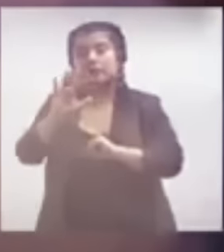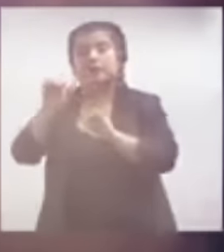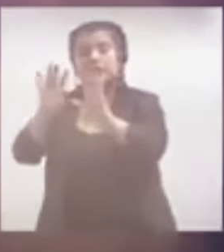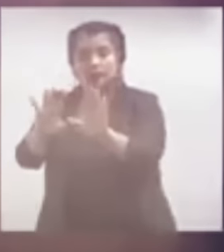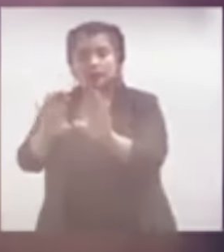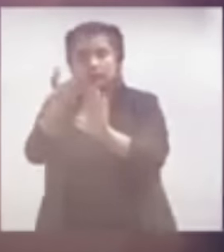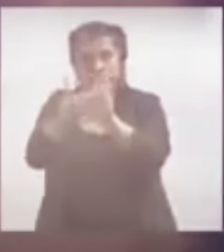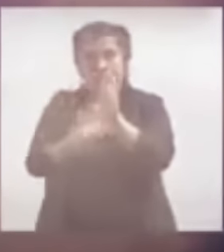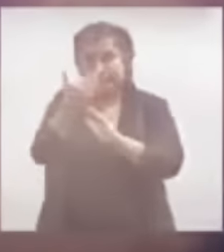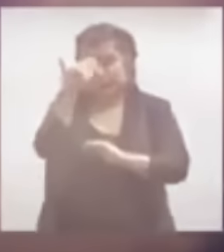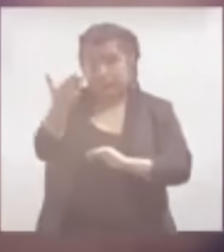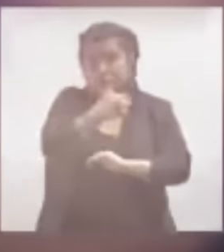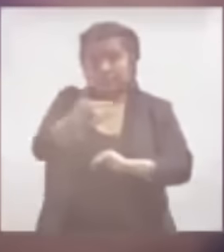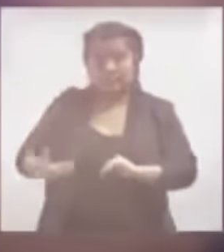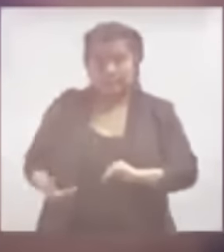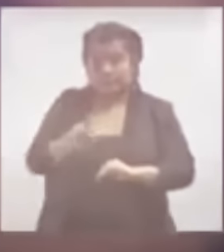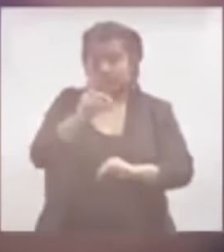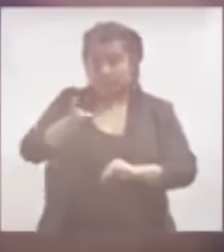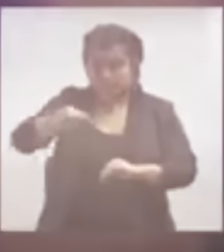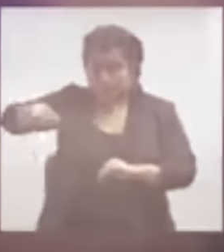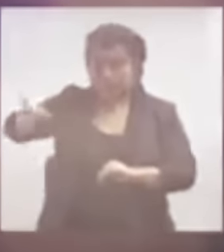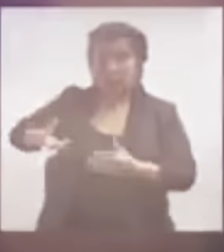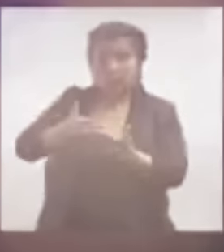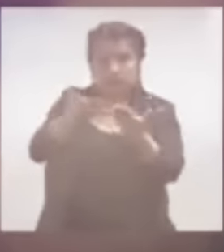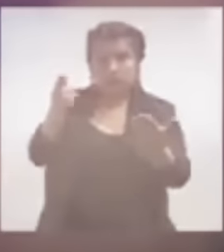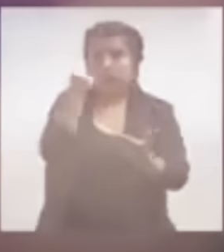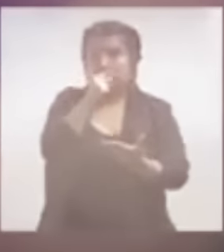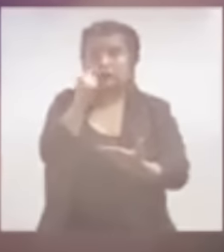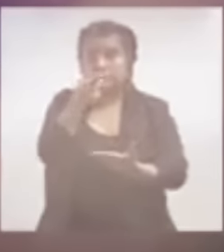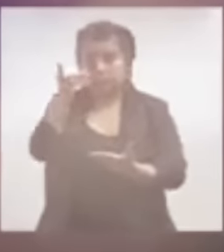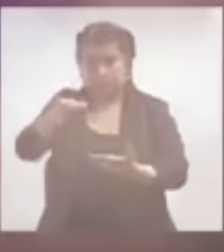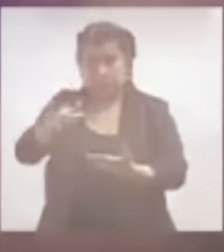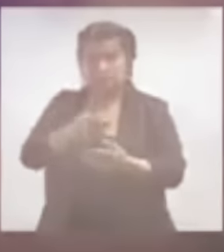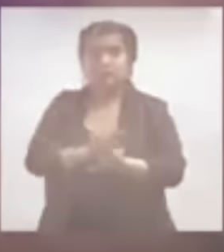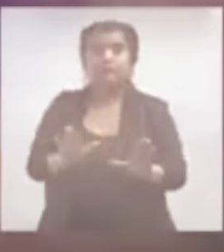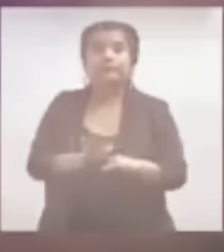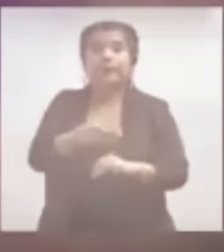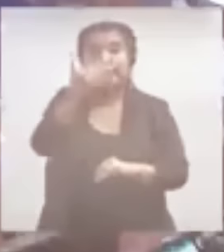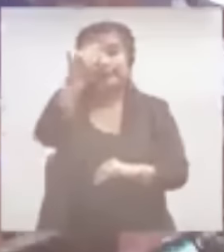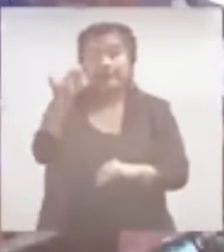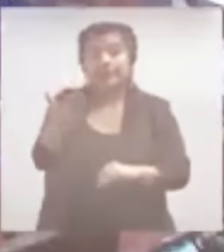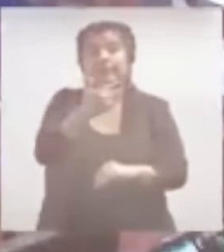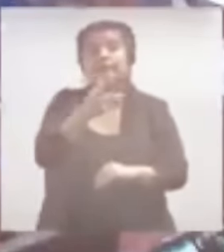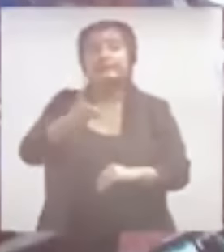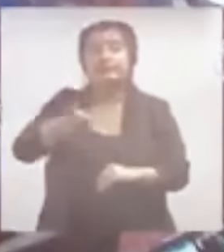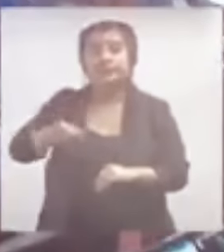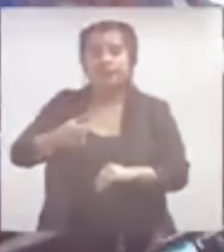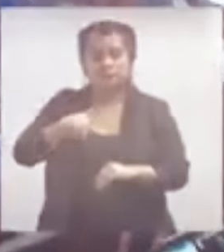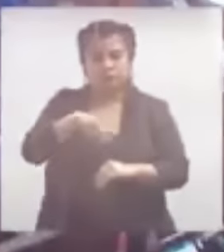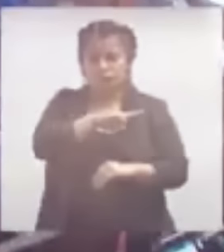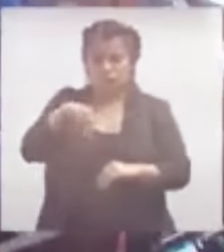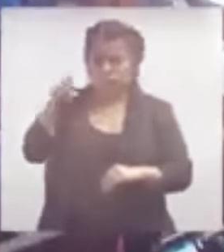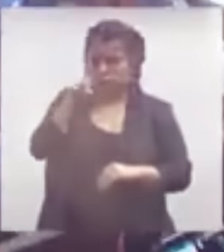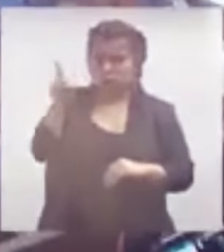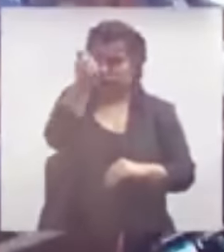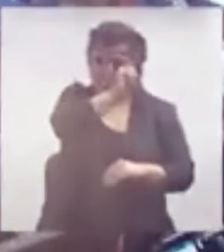6359. Gracias, presidente, compañeros y compañeras diputados. Gracias, señor diputado. No le hemos dado la espalda a nadie.